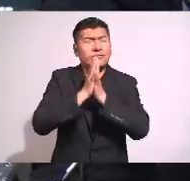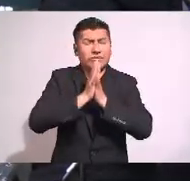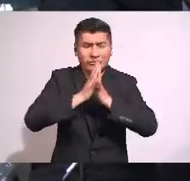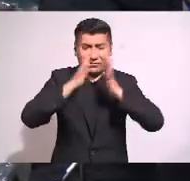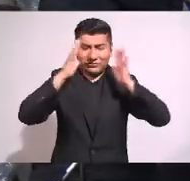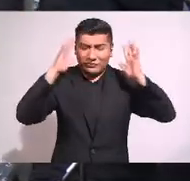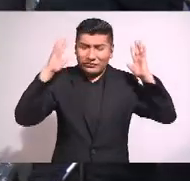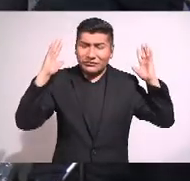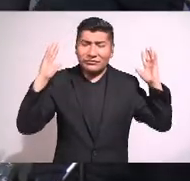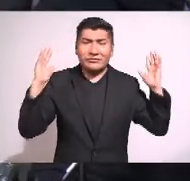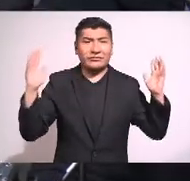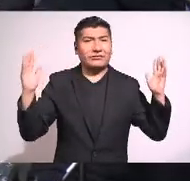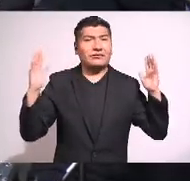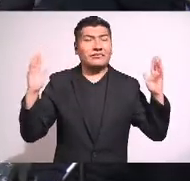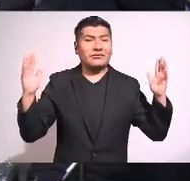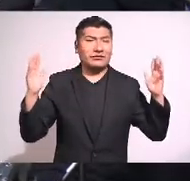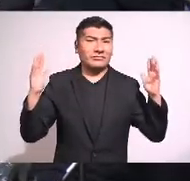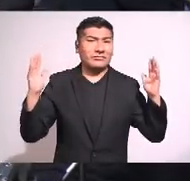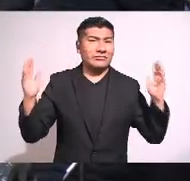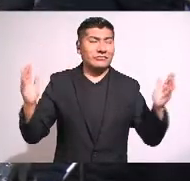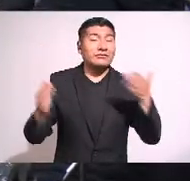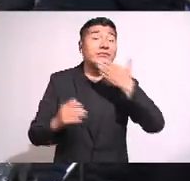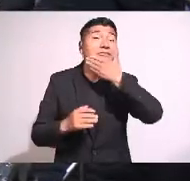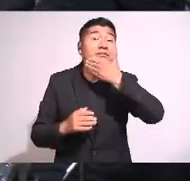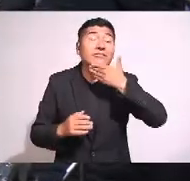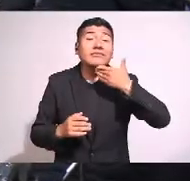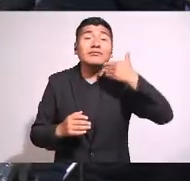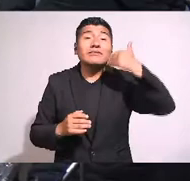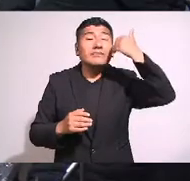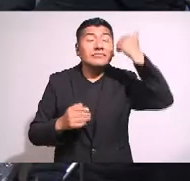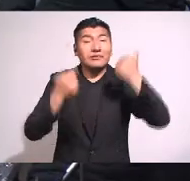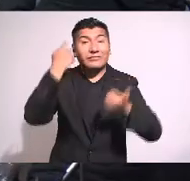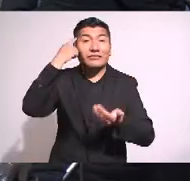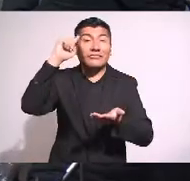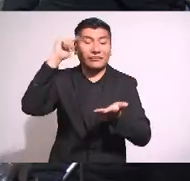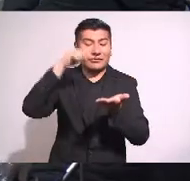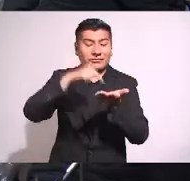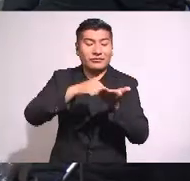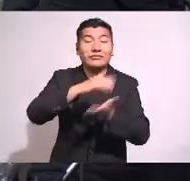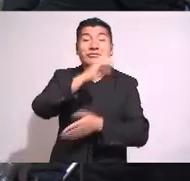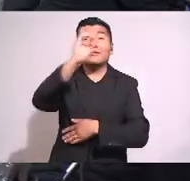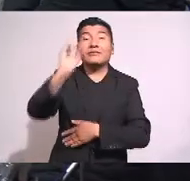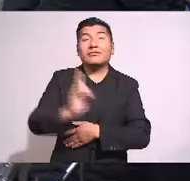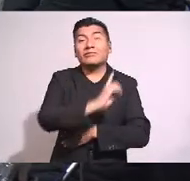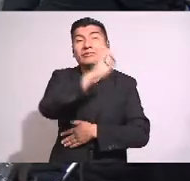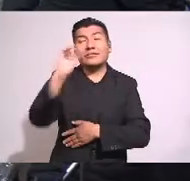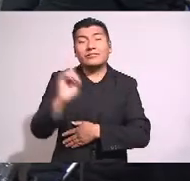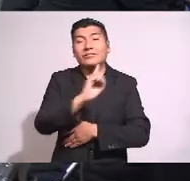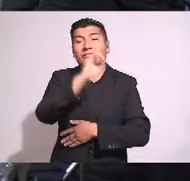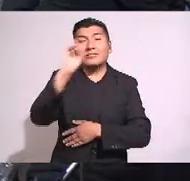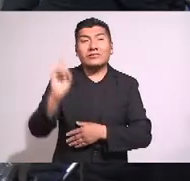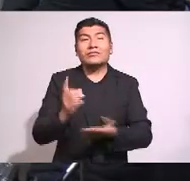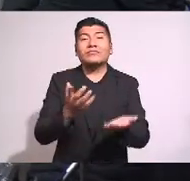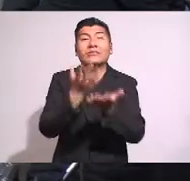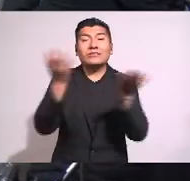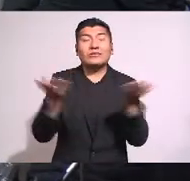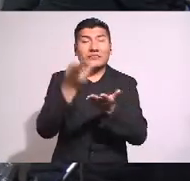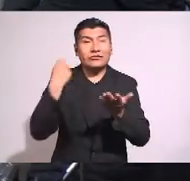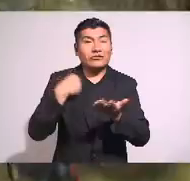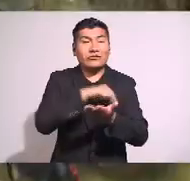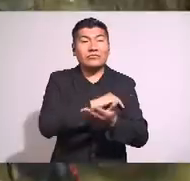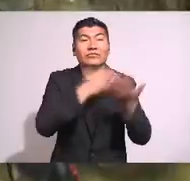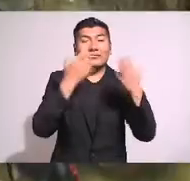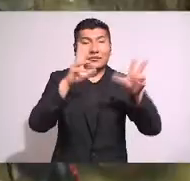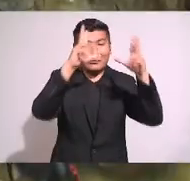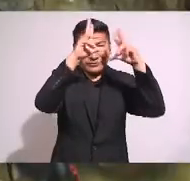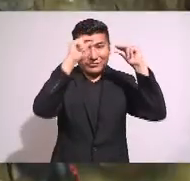grandemente. La mejor ambientación para este domingo en que estamos celebrando la Navidad